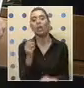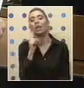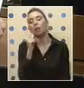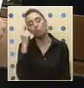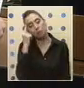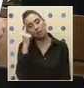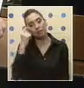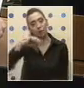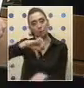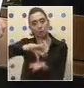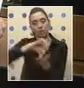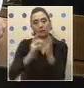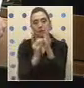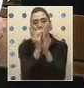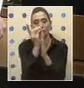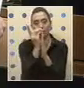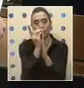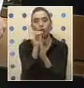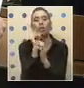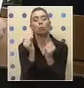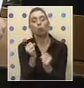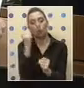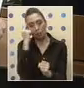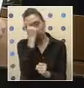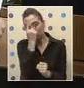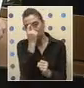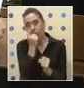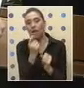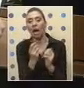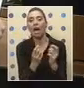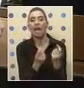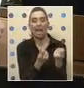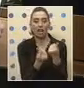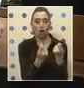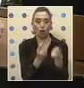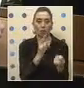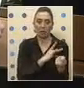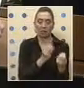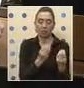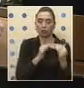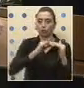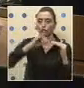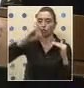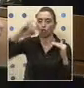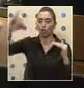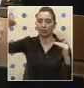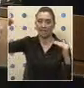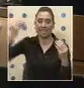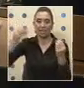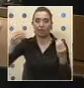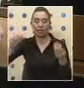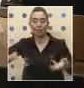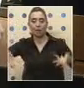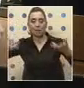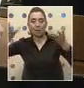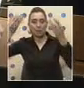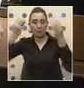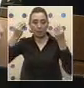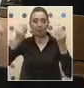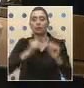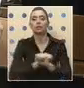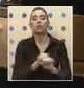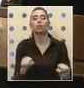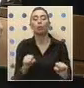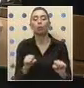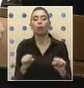en un país desarrollado? ¿Quién puede pensar en crecimiento económico sostenido si es que no es capaz de resolver